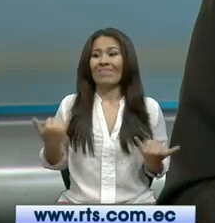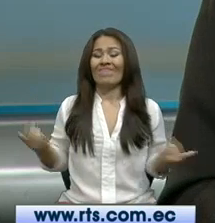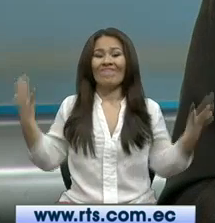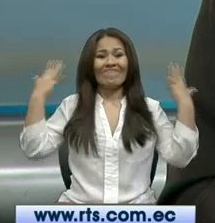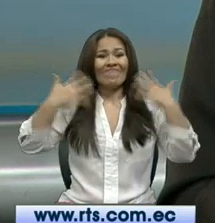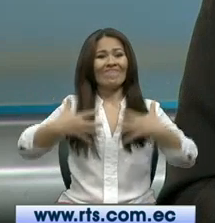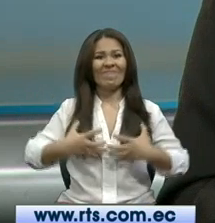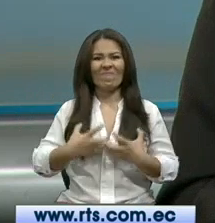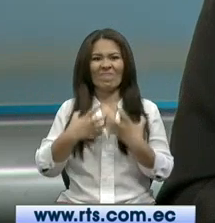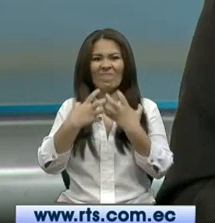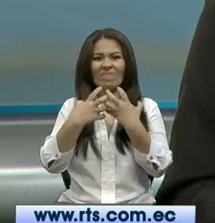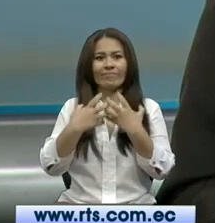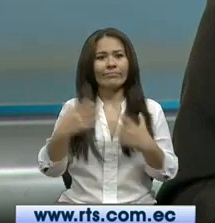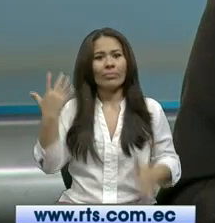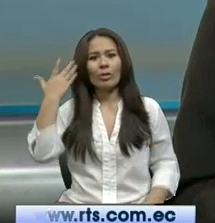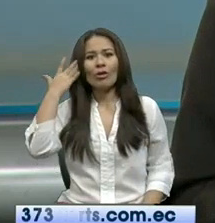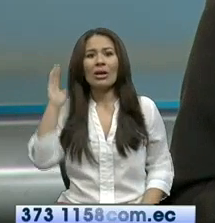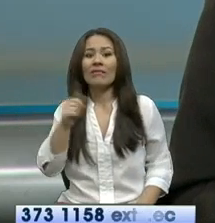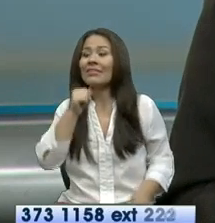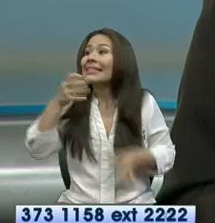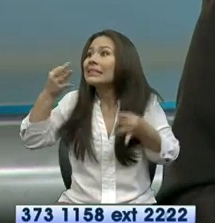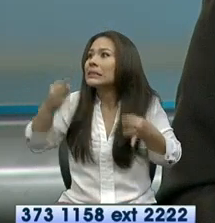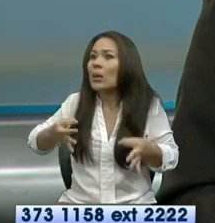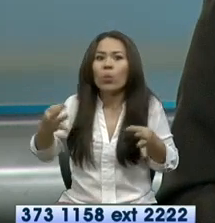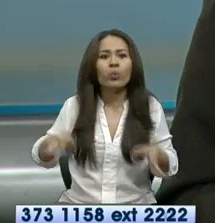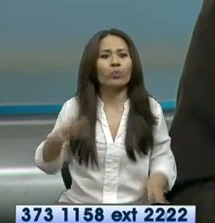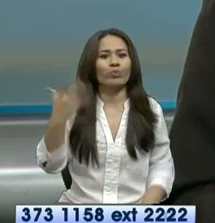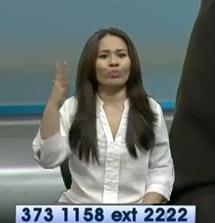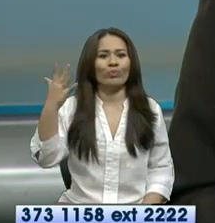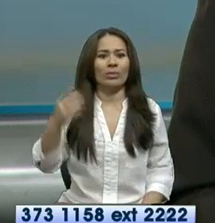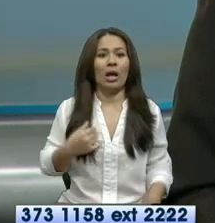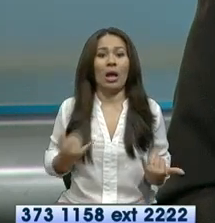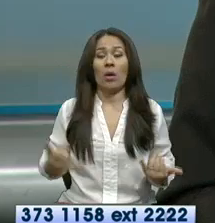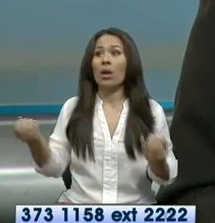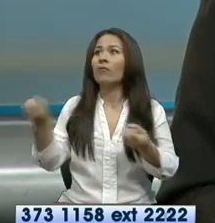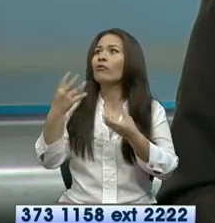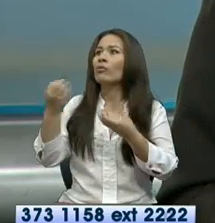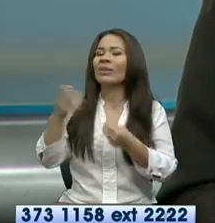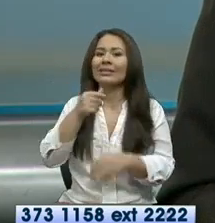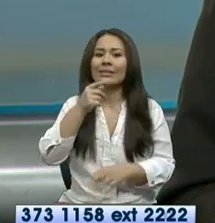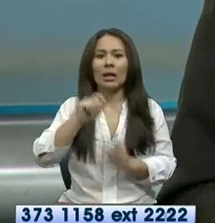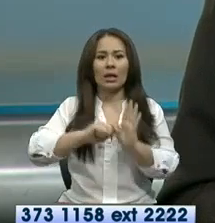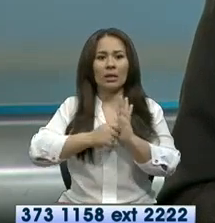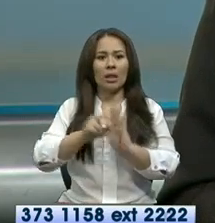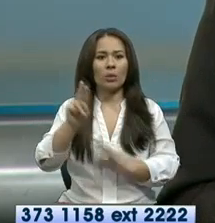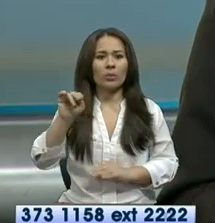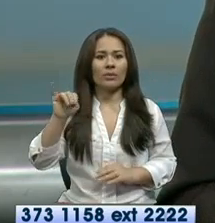la tensión y la incertidumbre. Enseguida un reporte de Univisión.